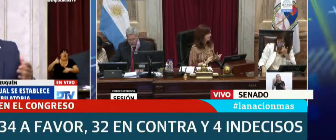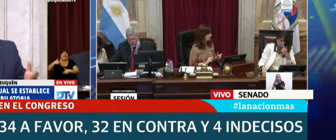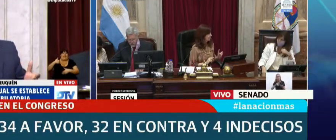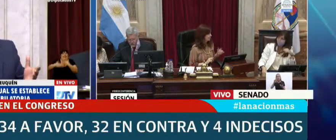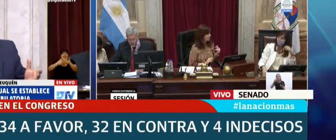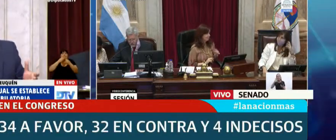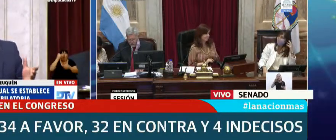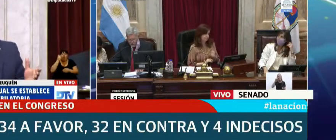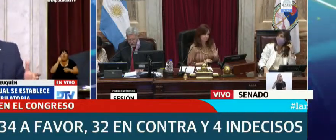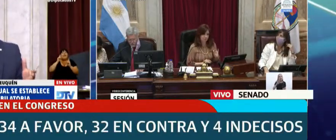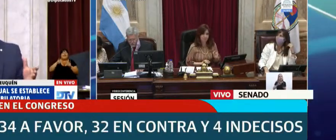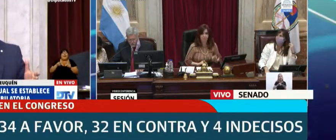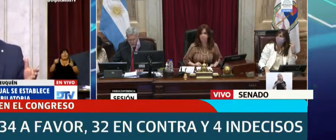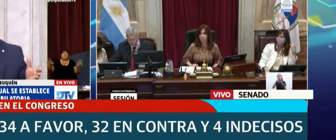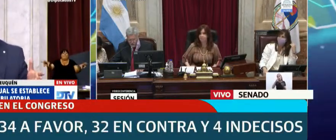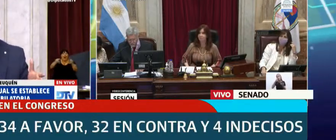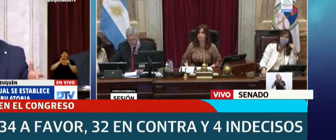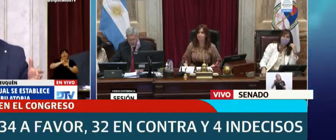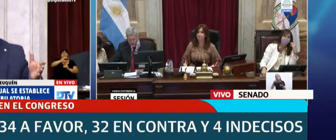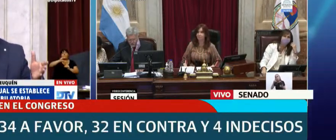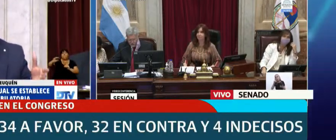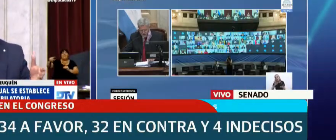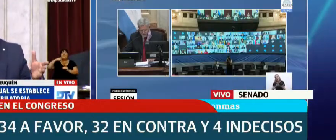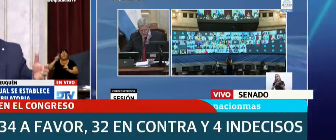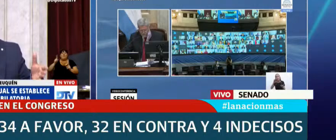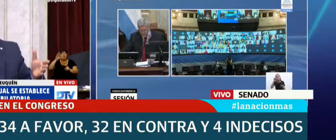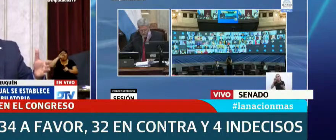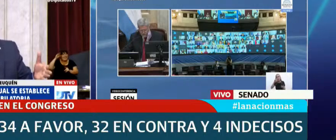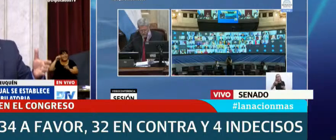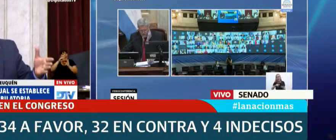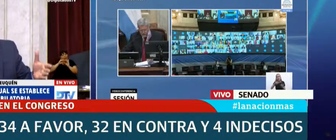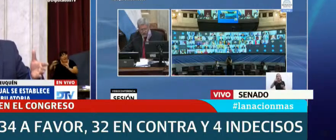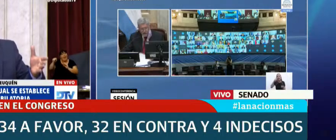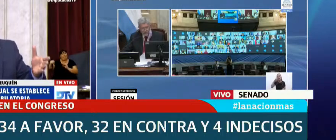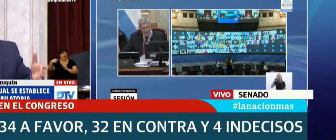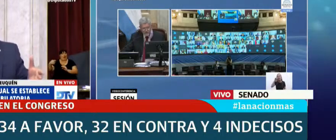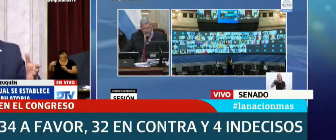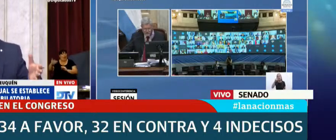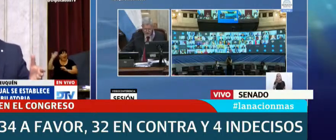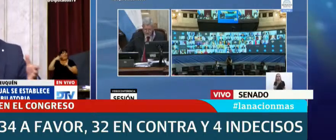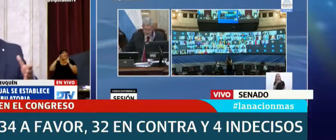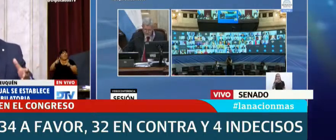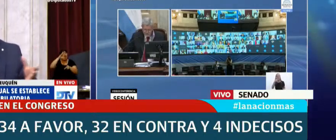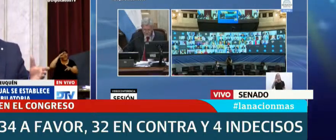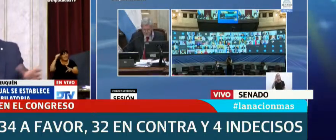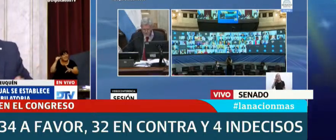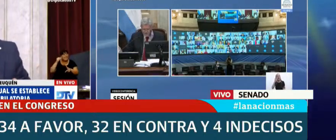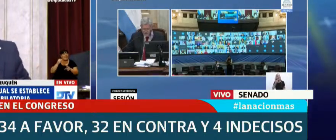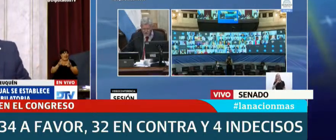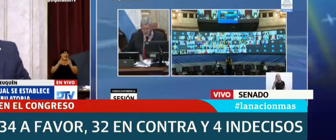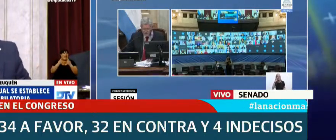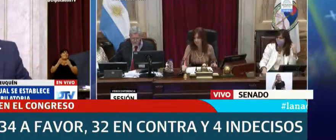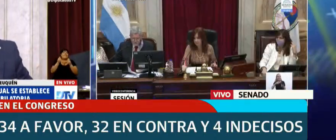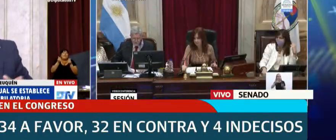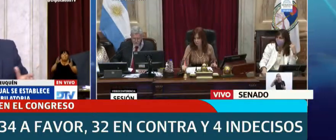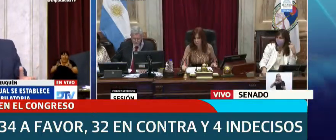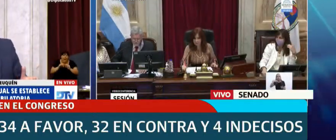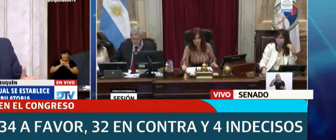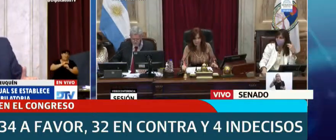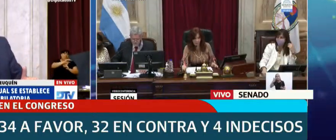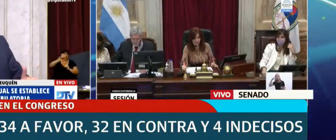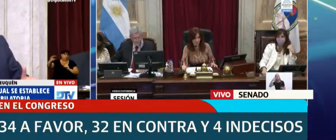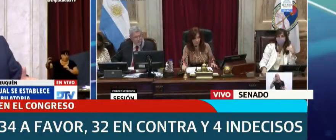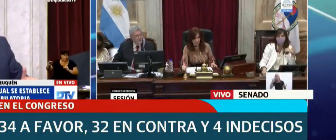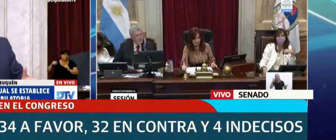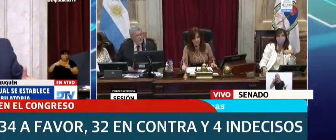para que se revierta no parece un escenario demasiado realista las dos sesiones van a terminar muy tarde en particular la del aborto se estima que